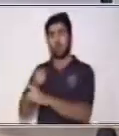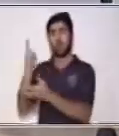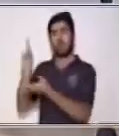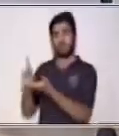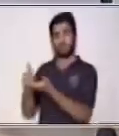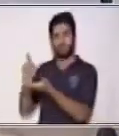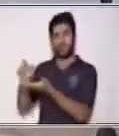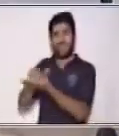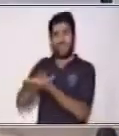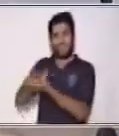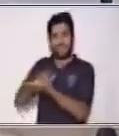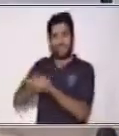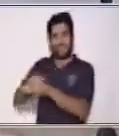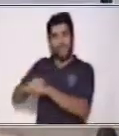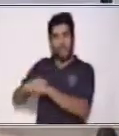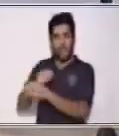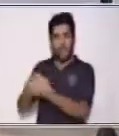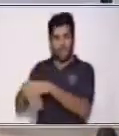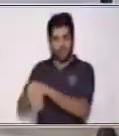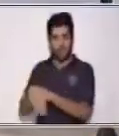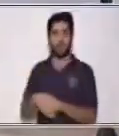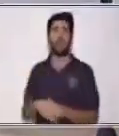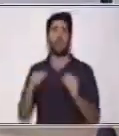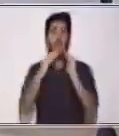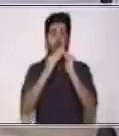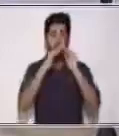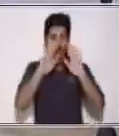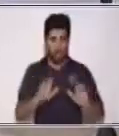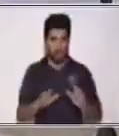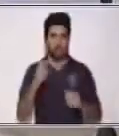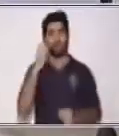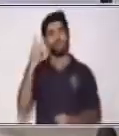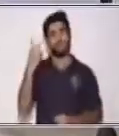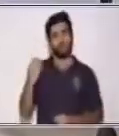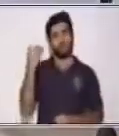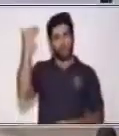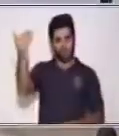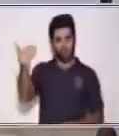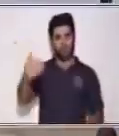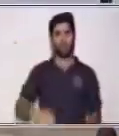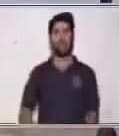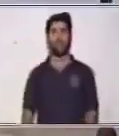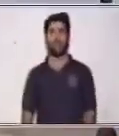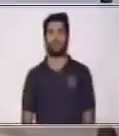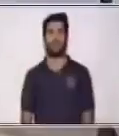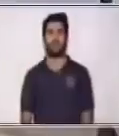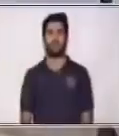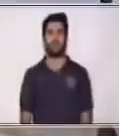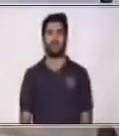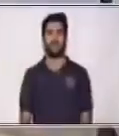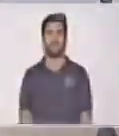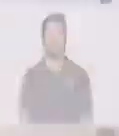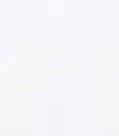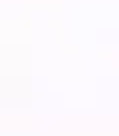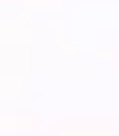repetir, utiliza jabón y gel. Quédate en casa, nos vemos hasta la próxima. Feliz día.